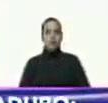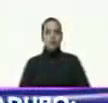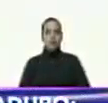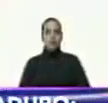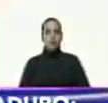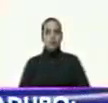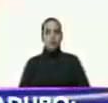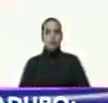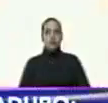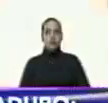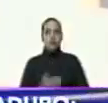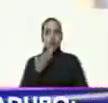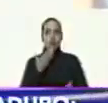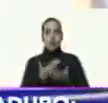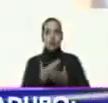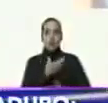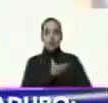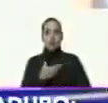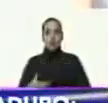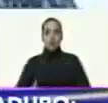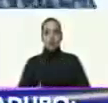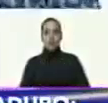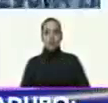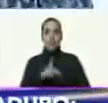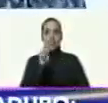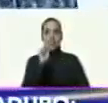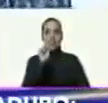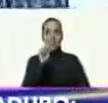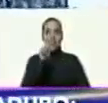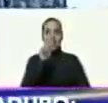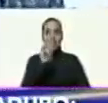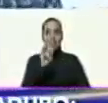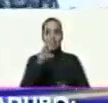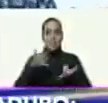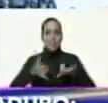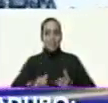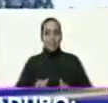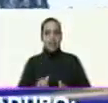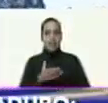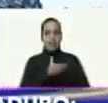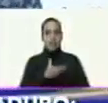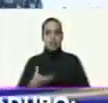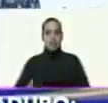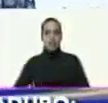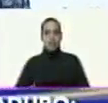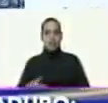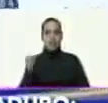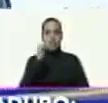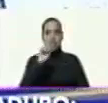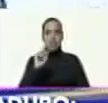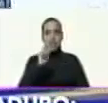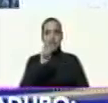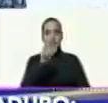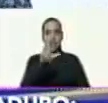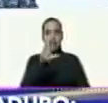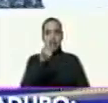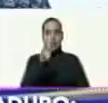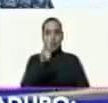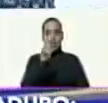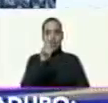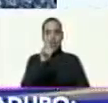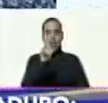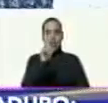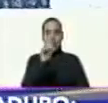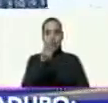presidente. Tati Allende, hija del compañero presidente Salvador Allende, la hija revolucionaria de Salvador